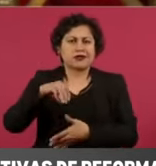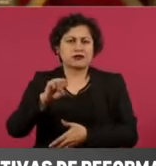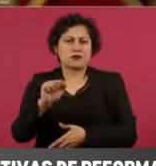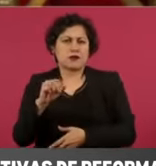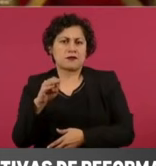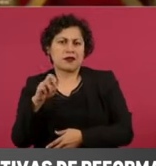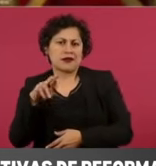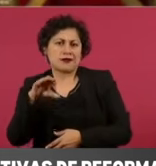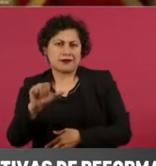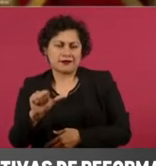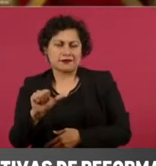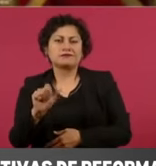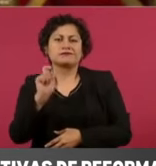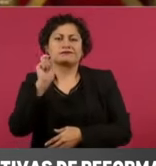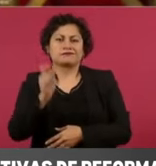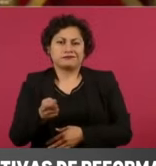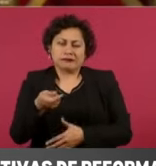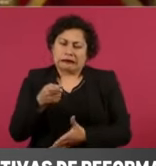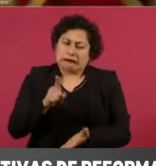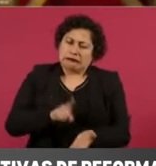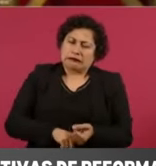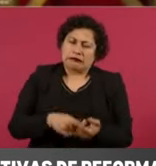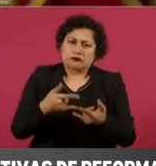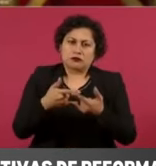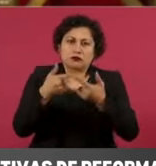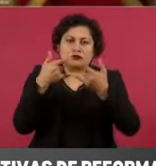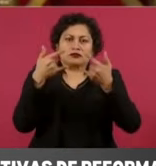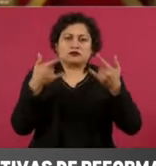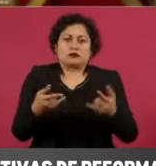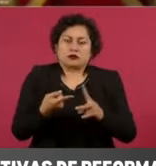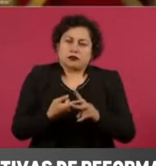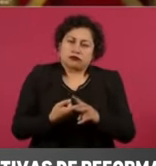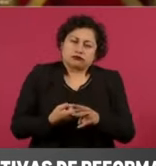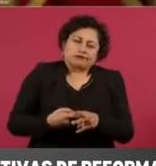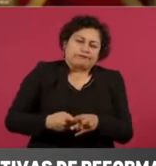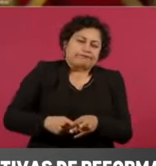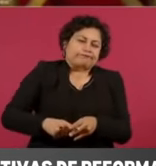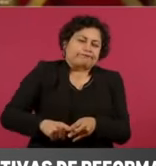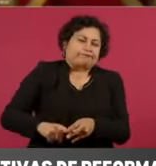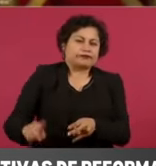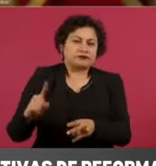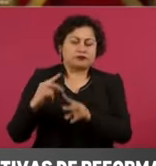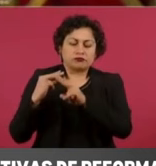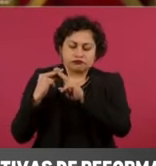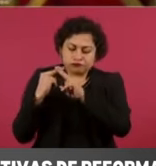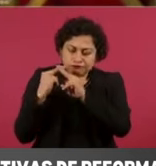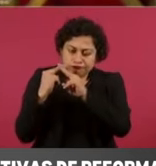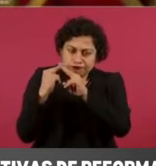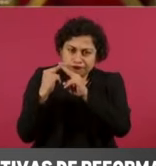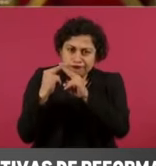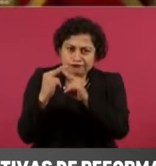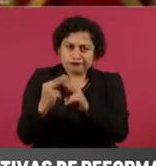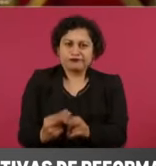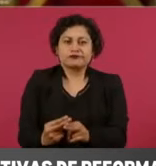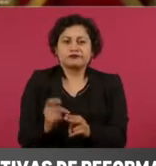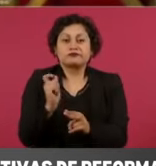historia política de nuestro país, con sus próceres